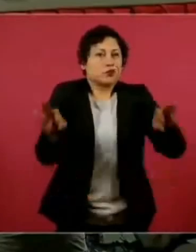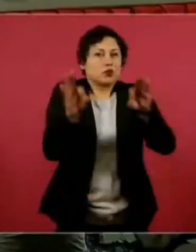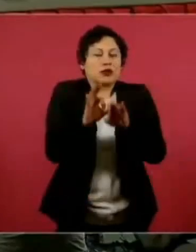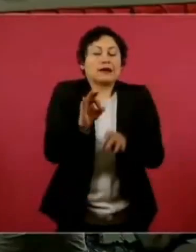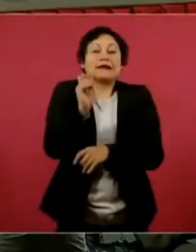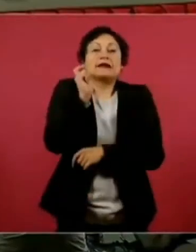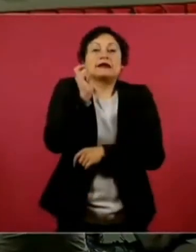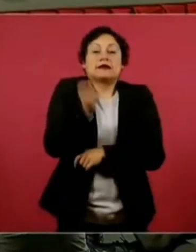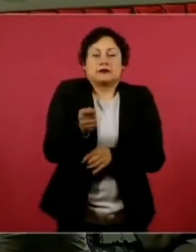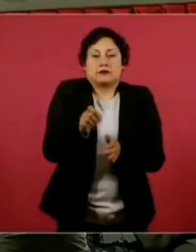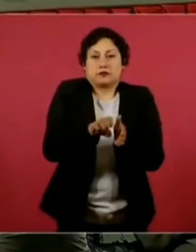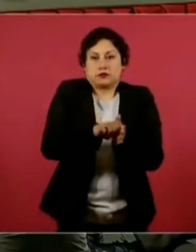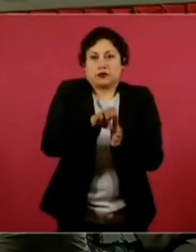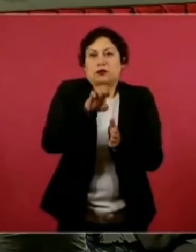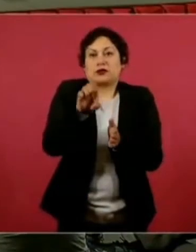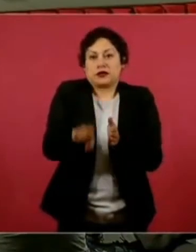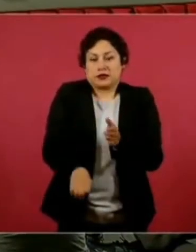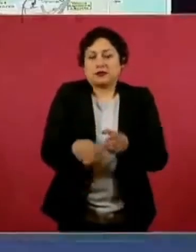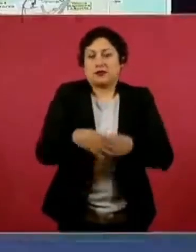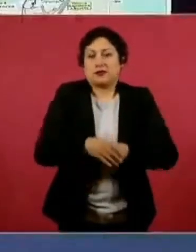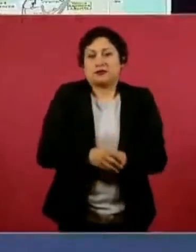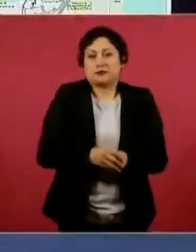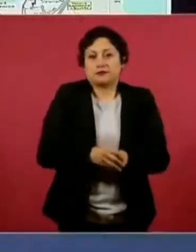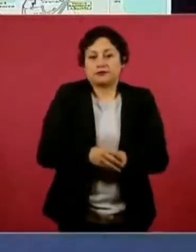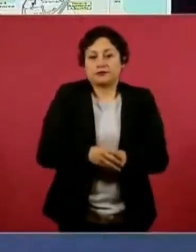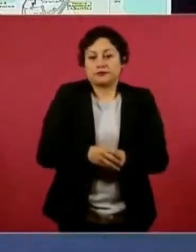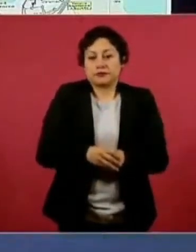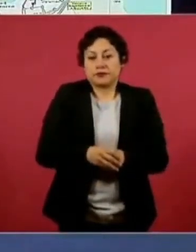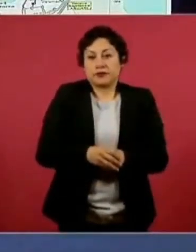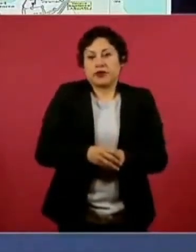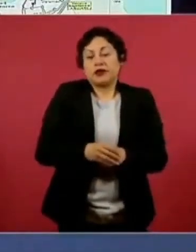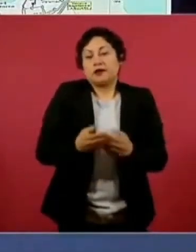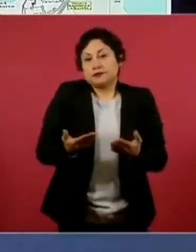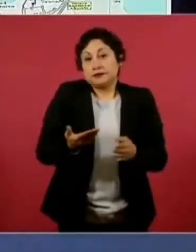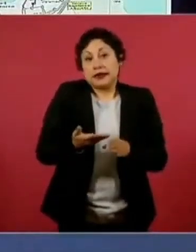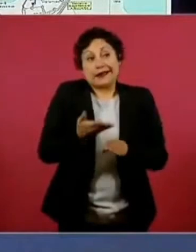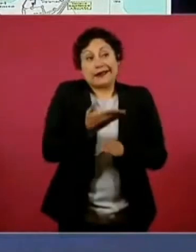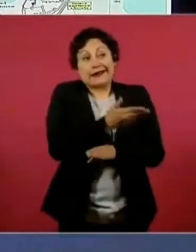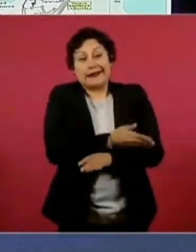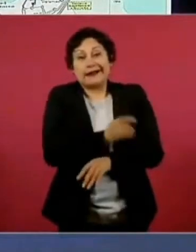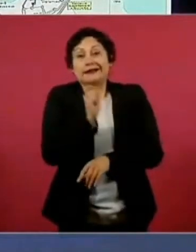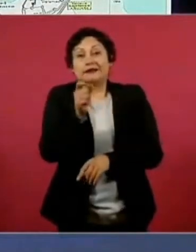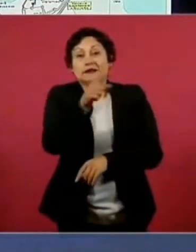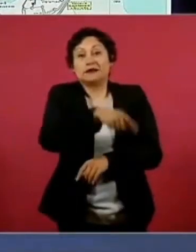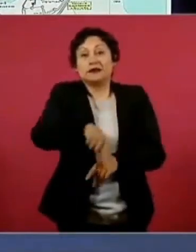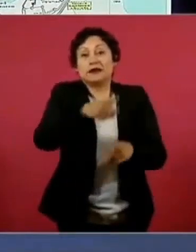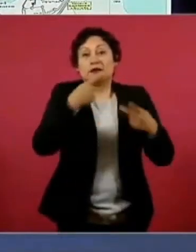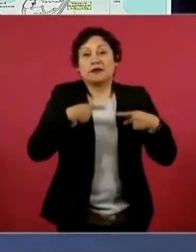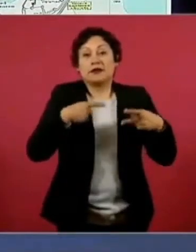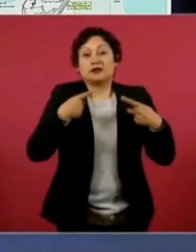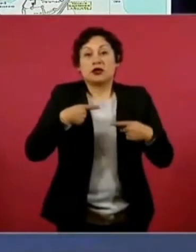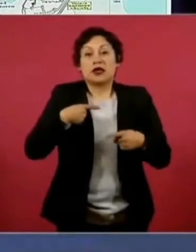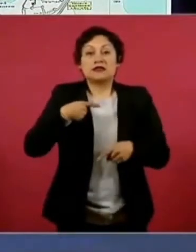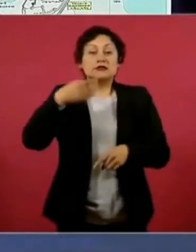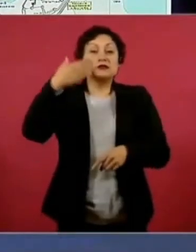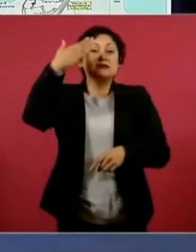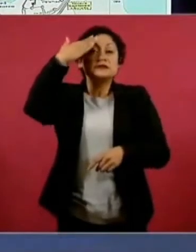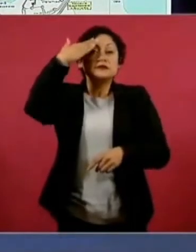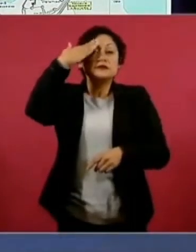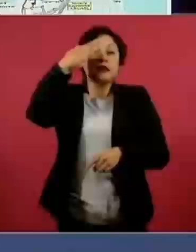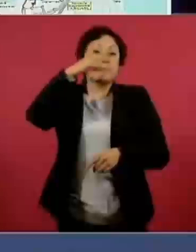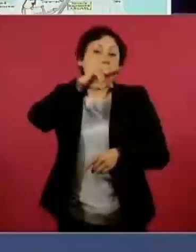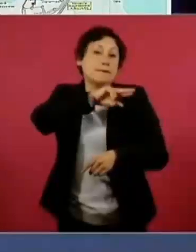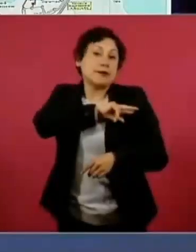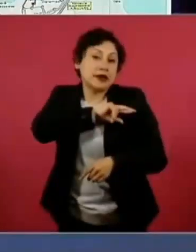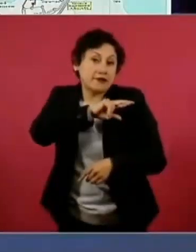que estaban haciendo centrales privadas que se conectaban a la red de 400. ¿Va? ¿Eso qué